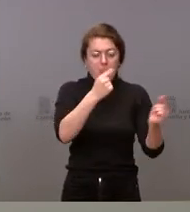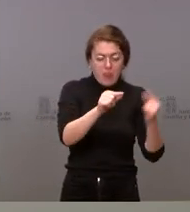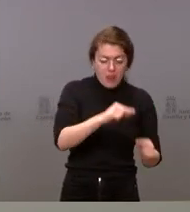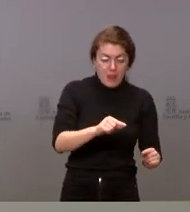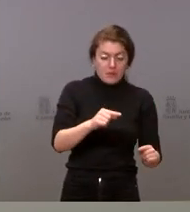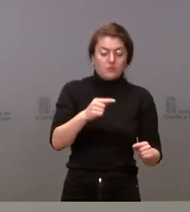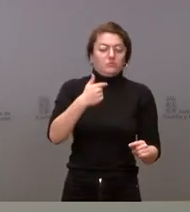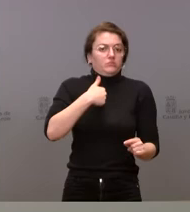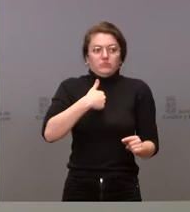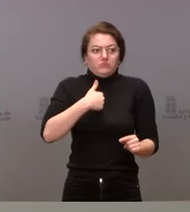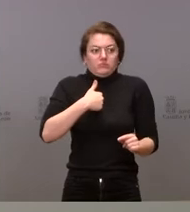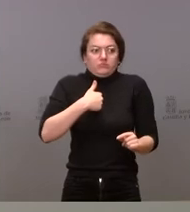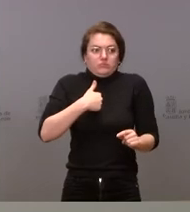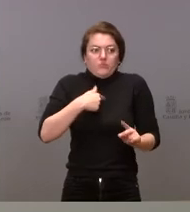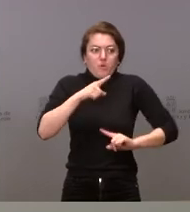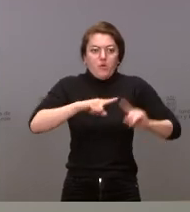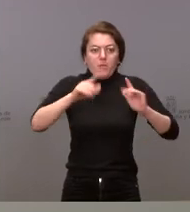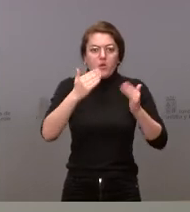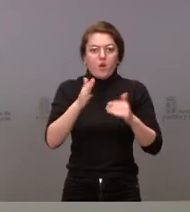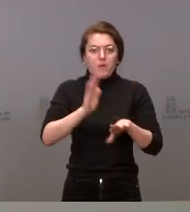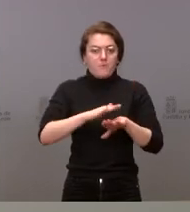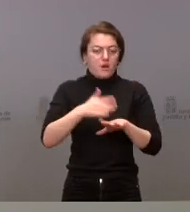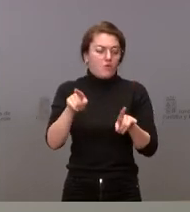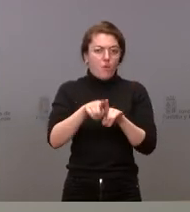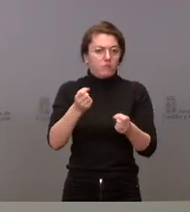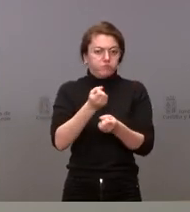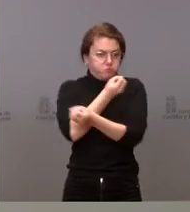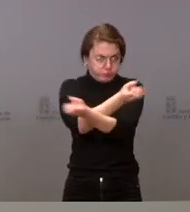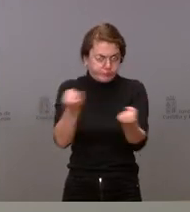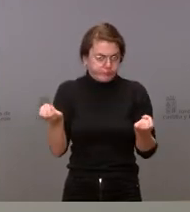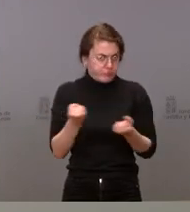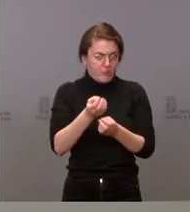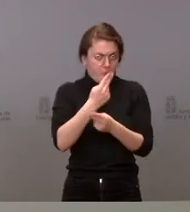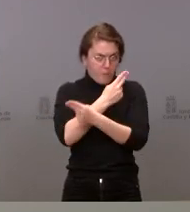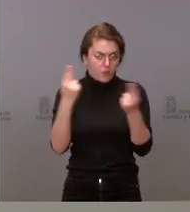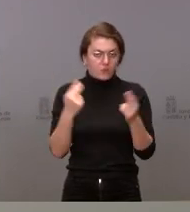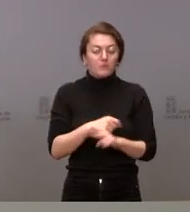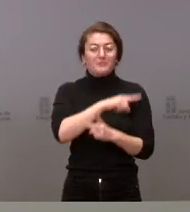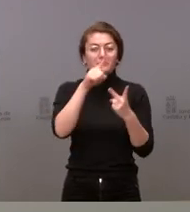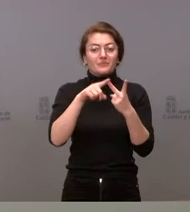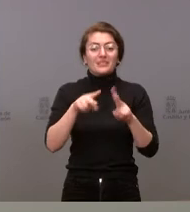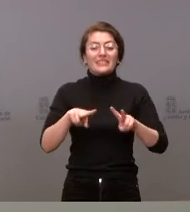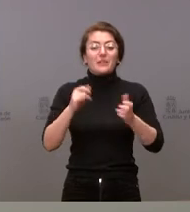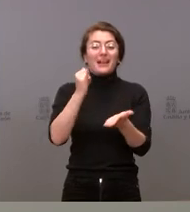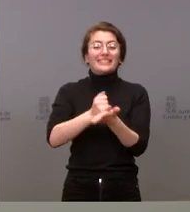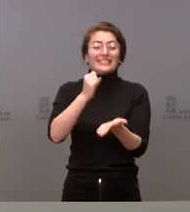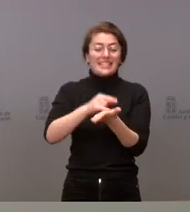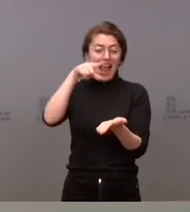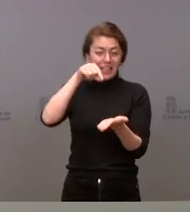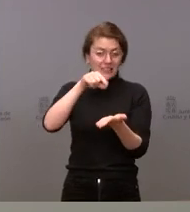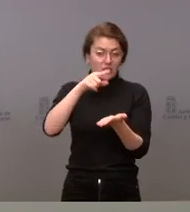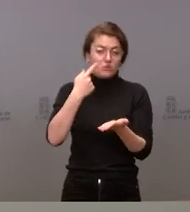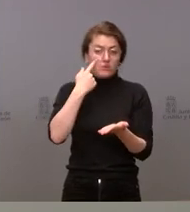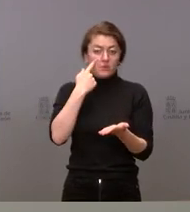en que ese acta se presente como están presentadas las anteriores en segundo lugar en cuanto a los tres de antígenos bueno pues sí quiere decir que en primer lugar